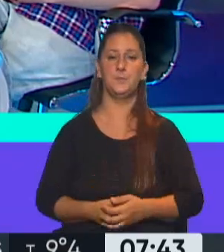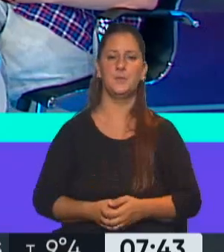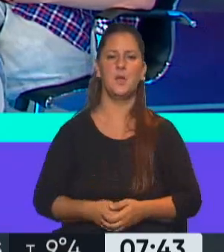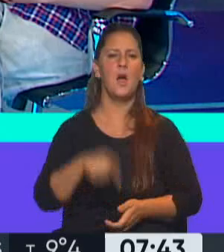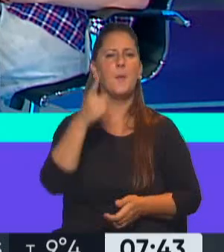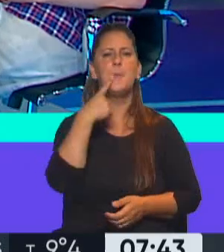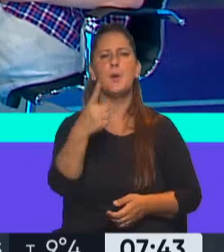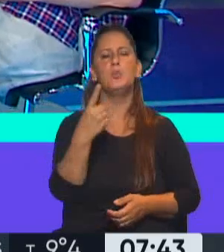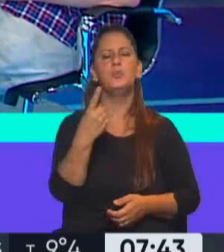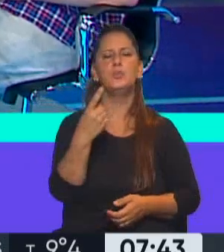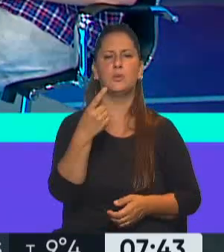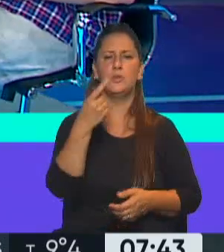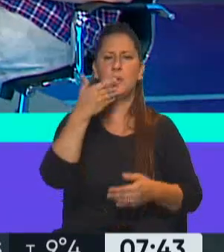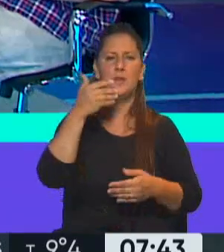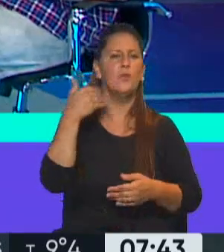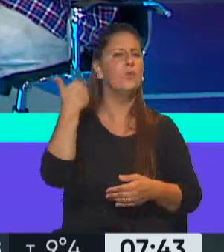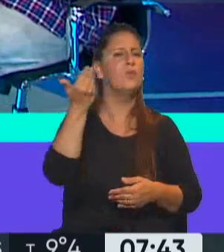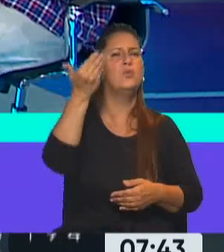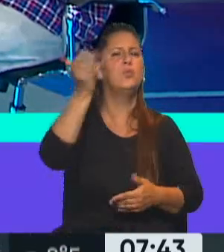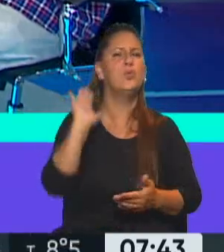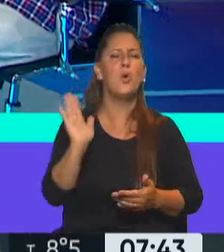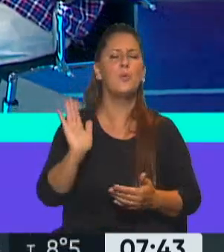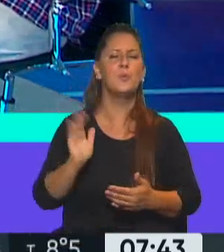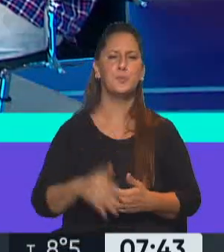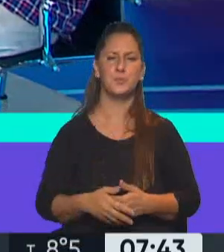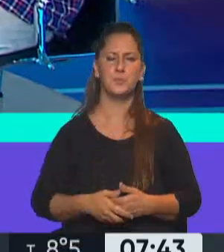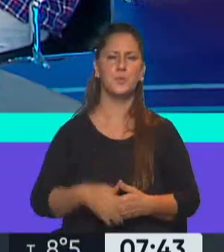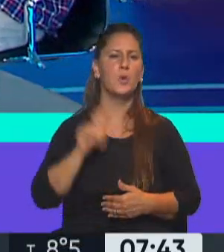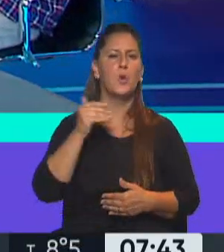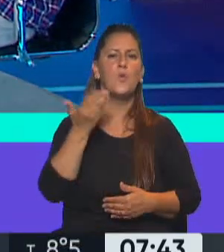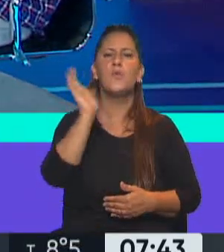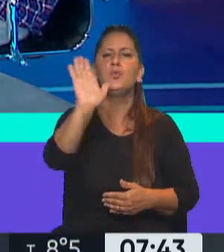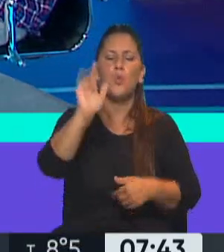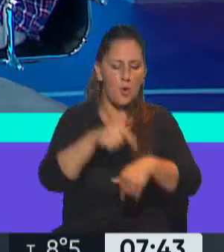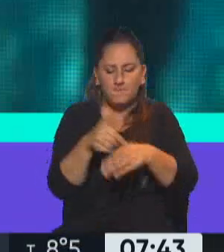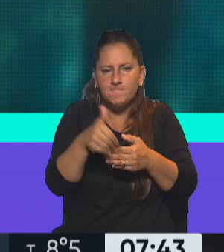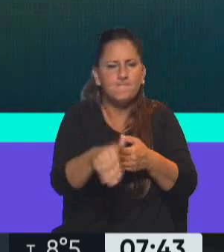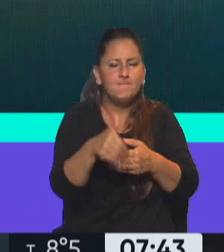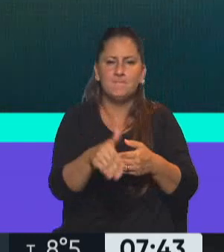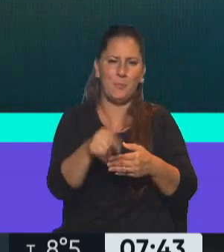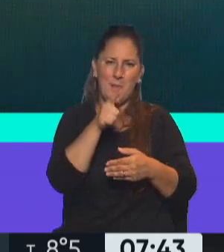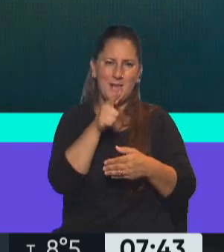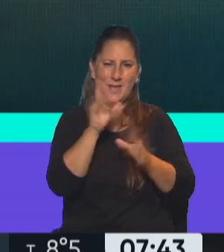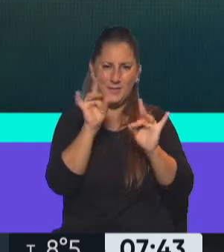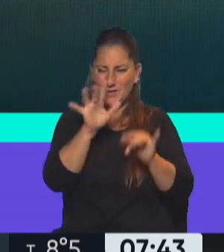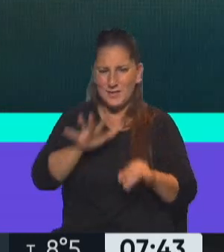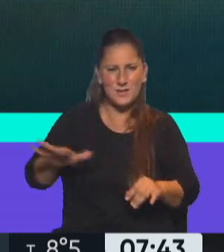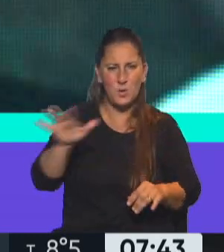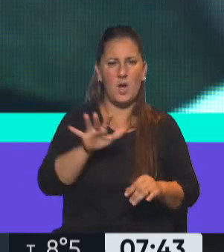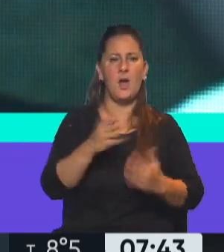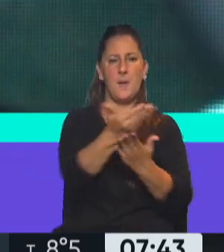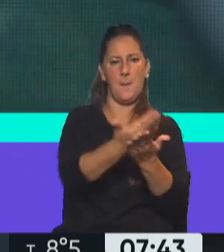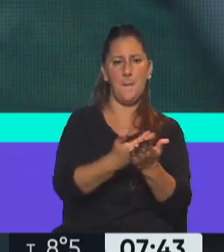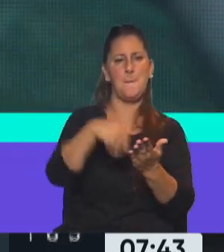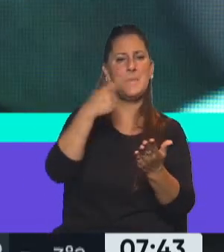puede esperar en el futuro inmediato, digo, ¿no? Porque ya pensar en el mediano o largo plazo parece difícil para la zona. Digo, no se respetó el acuerdo